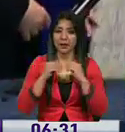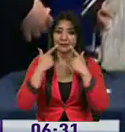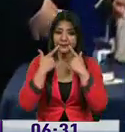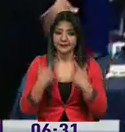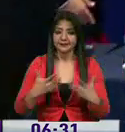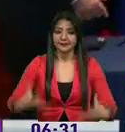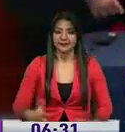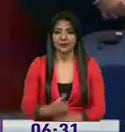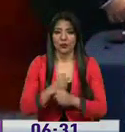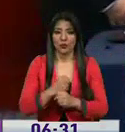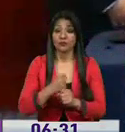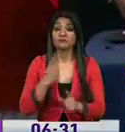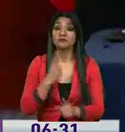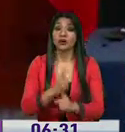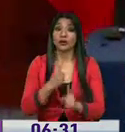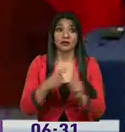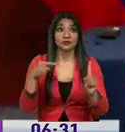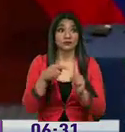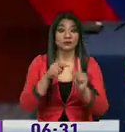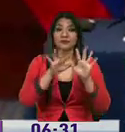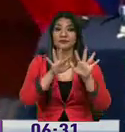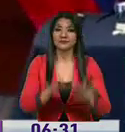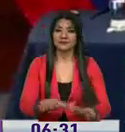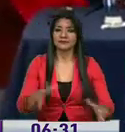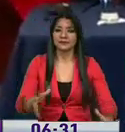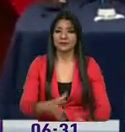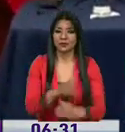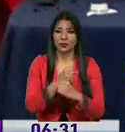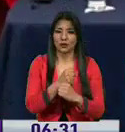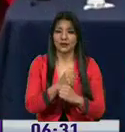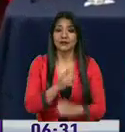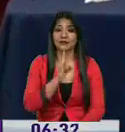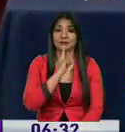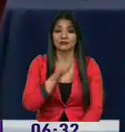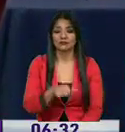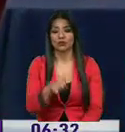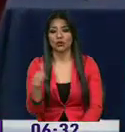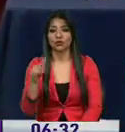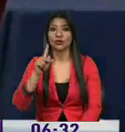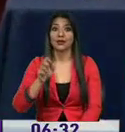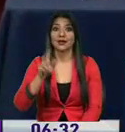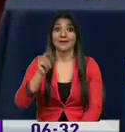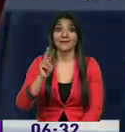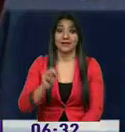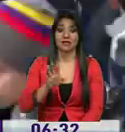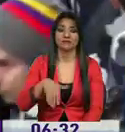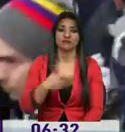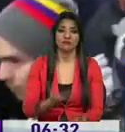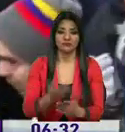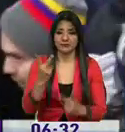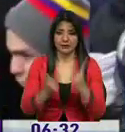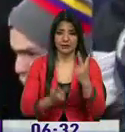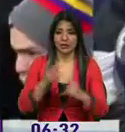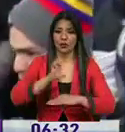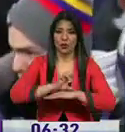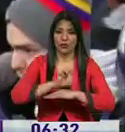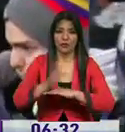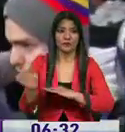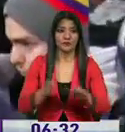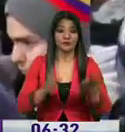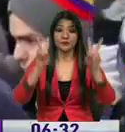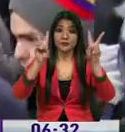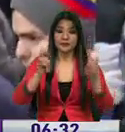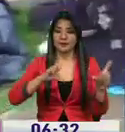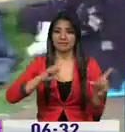el secretario interino del Departamento de Seguridad norteamericano, Kevin McAleenan, visitará nuestro país. En temas de movilidad humana y